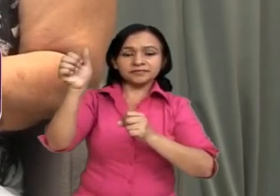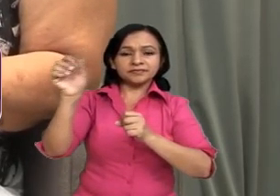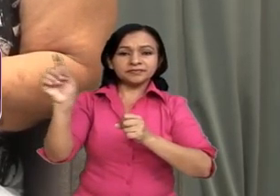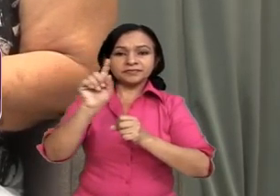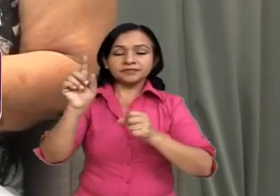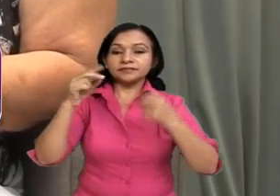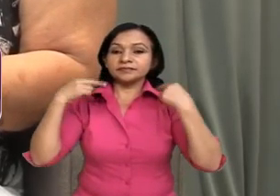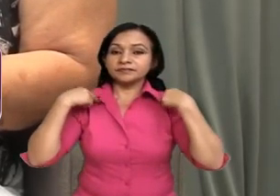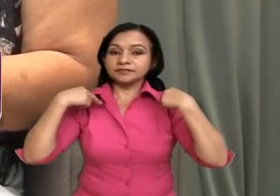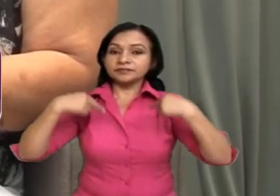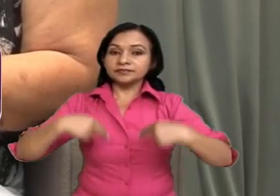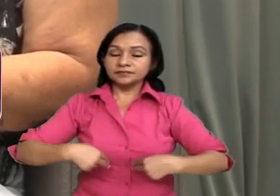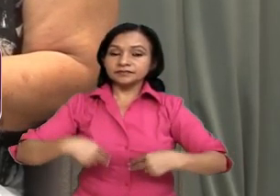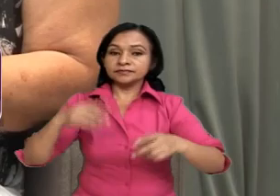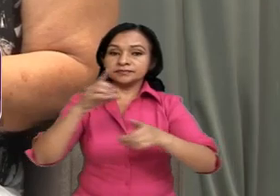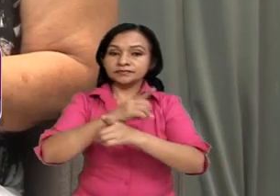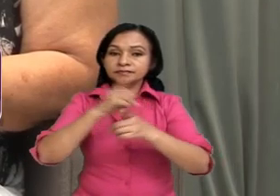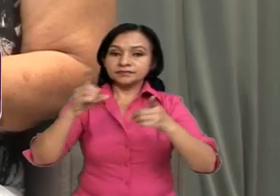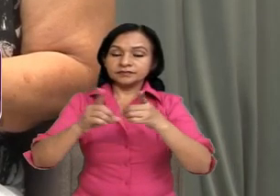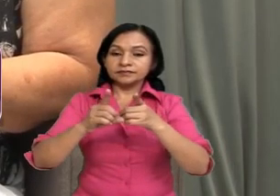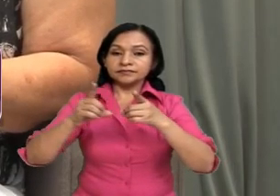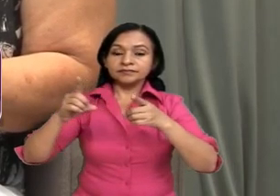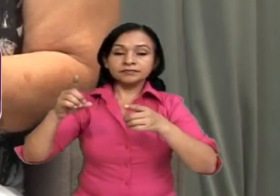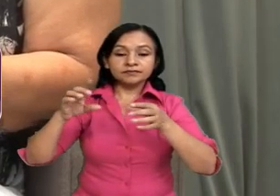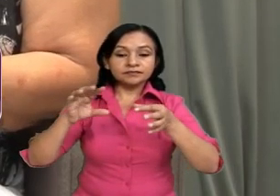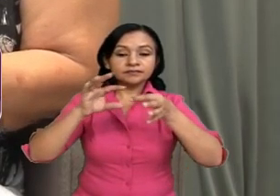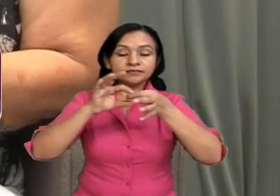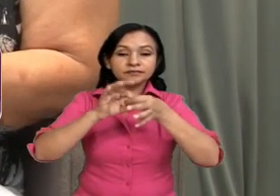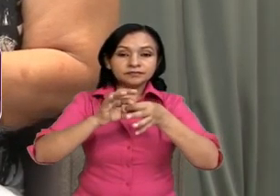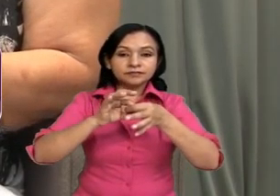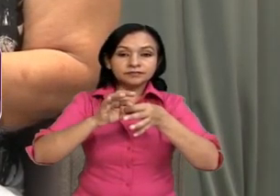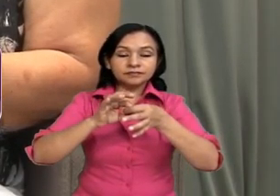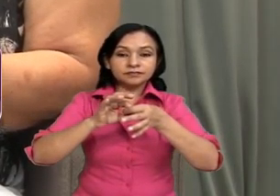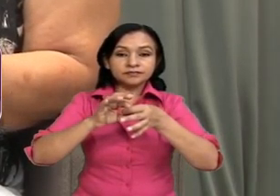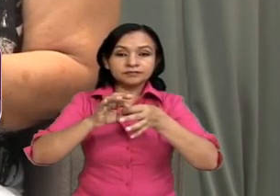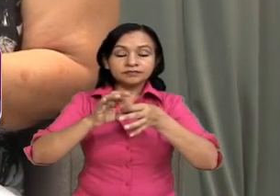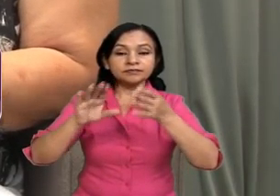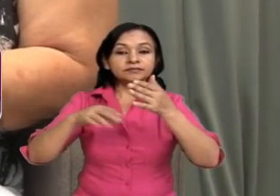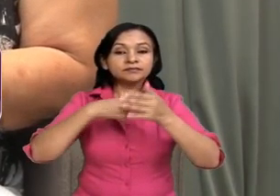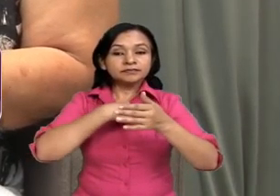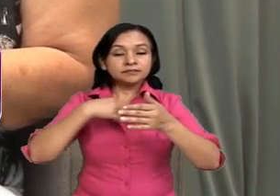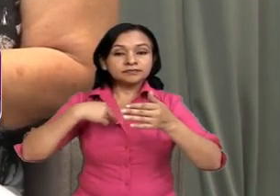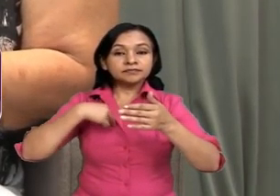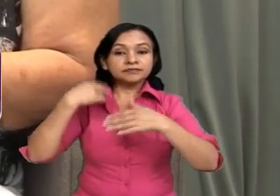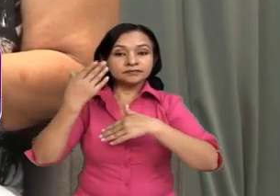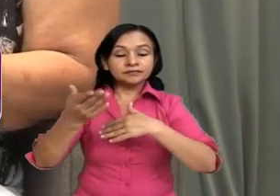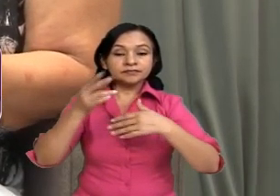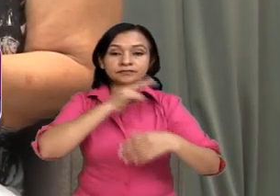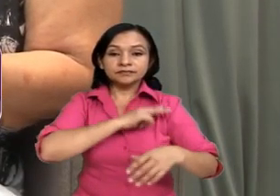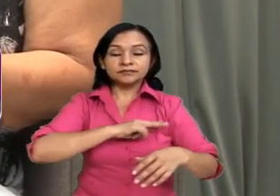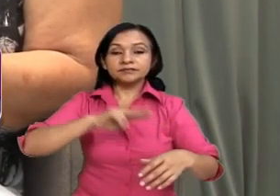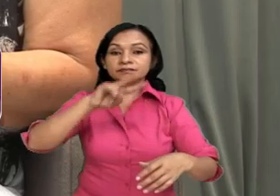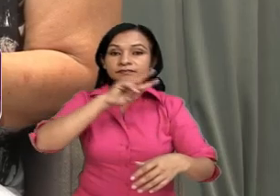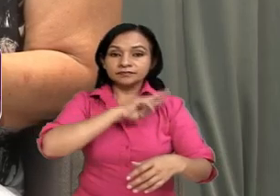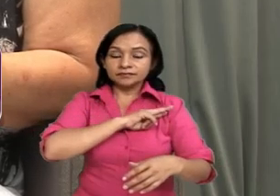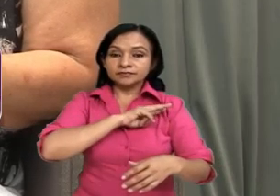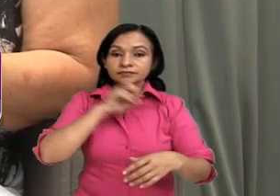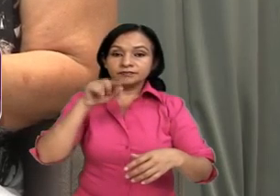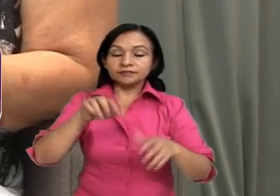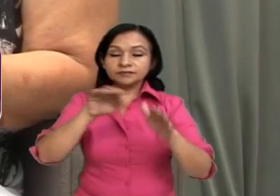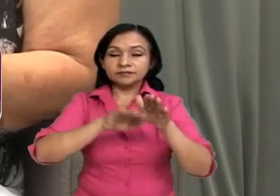humanos que debemos de caminar a la par para reconstruir. Esos valores que hoy